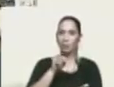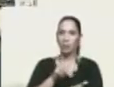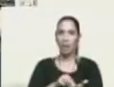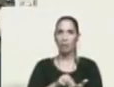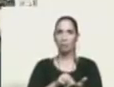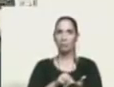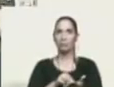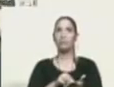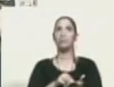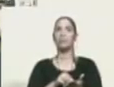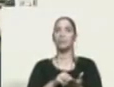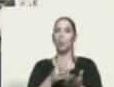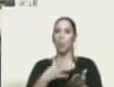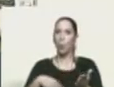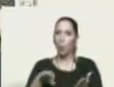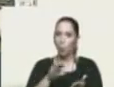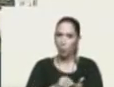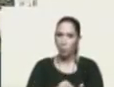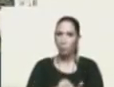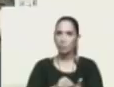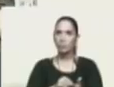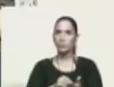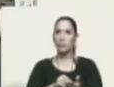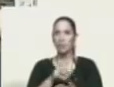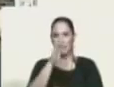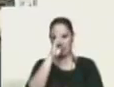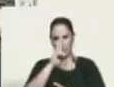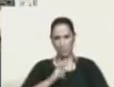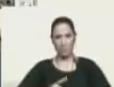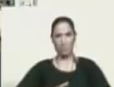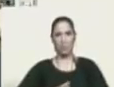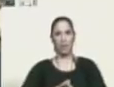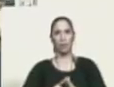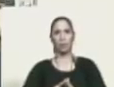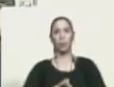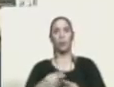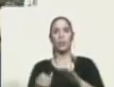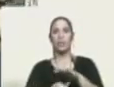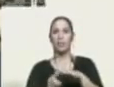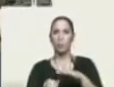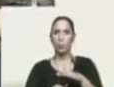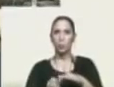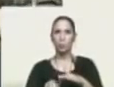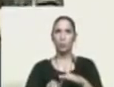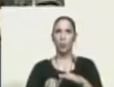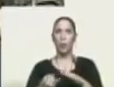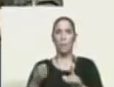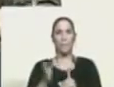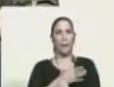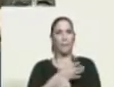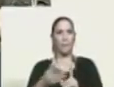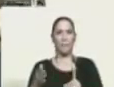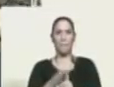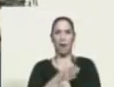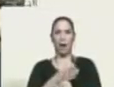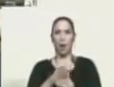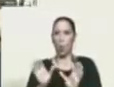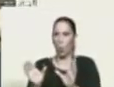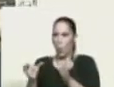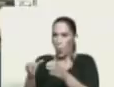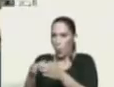el prestigio de una institución que había sido mancillada por un cartel de extorsión, por una